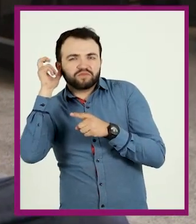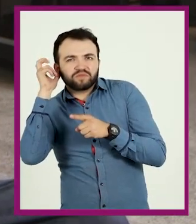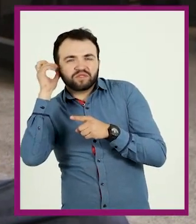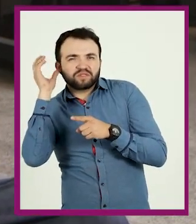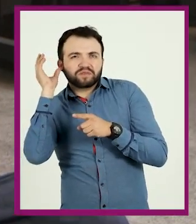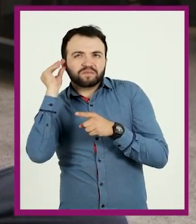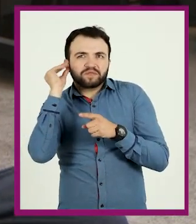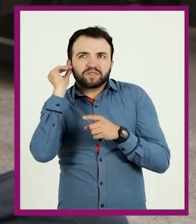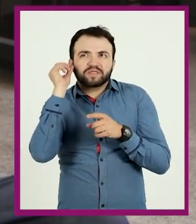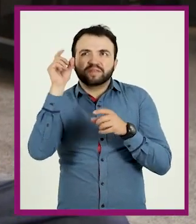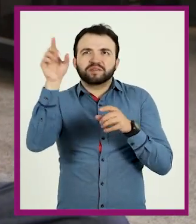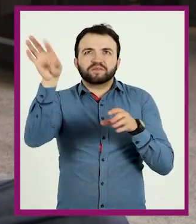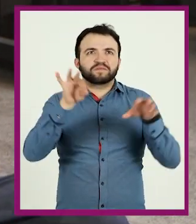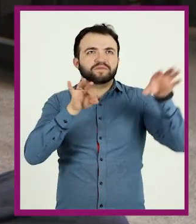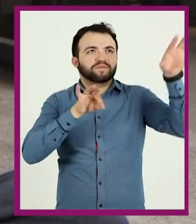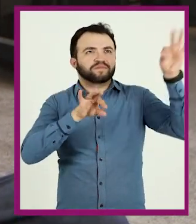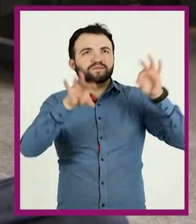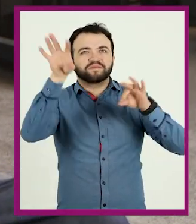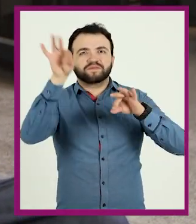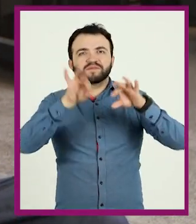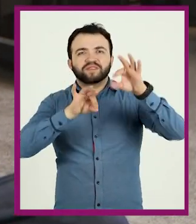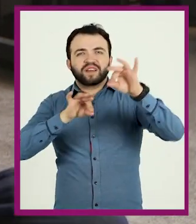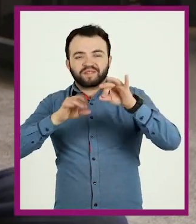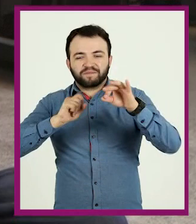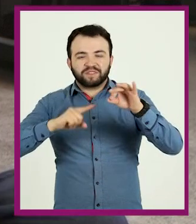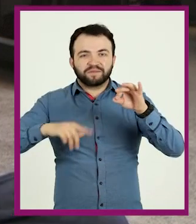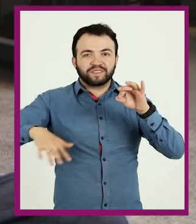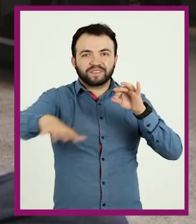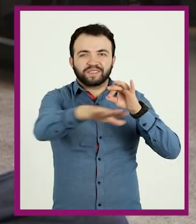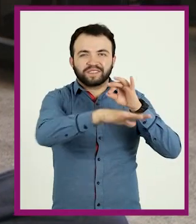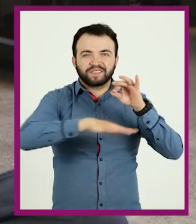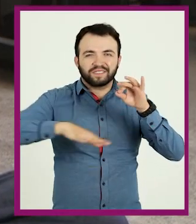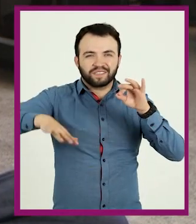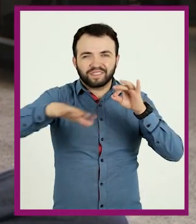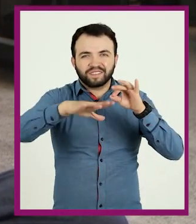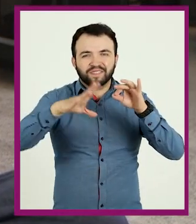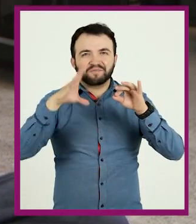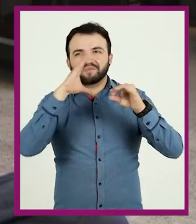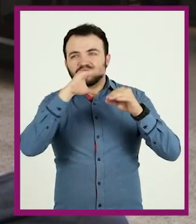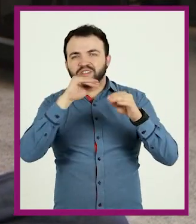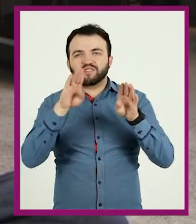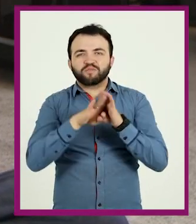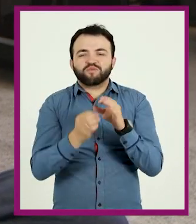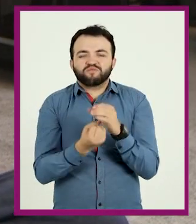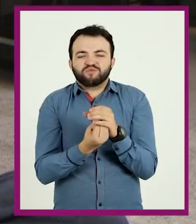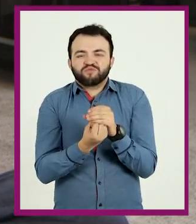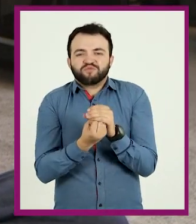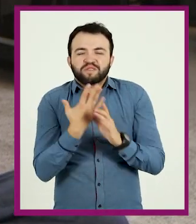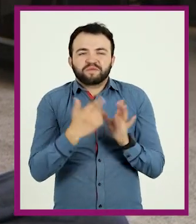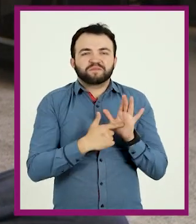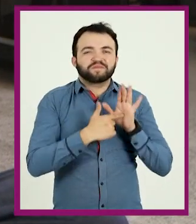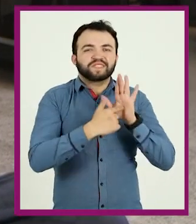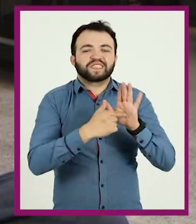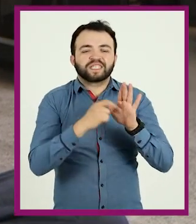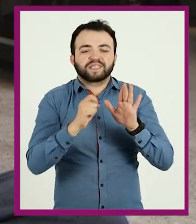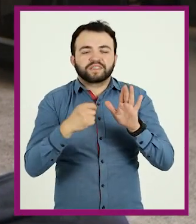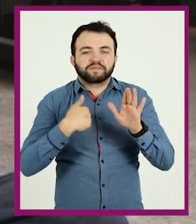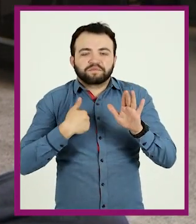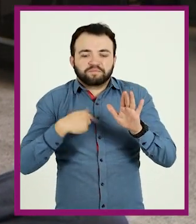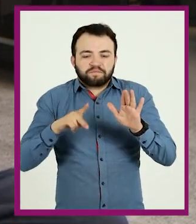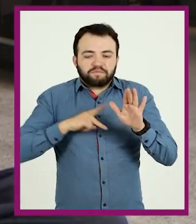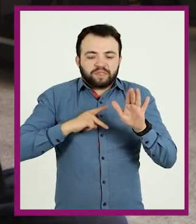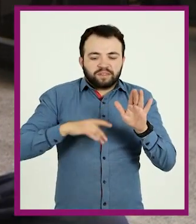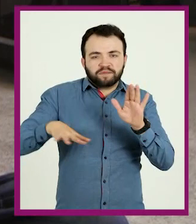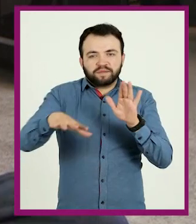de música otomana, de música árabe, de música persa y crear un nuevo género de música